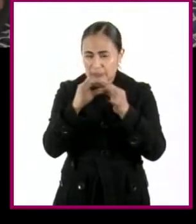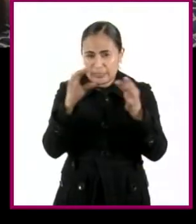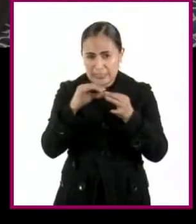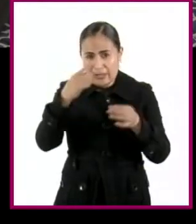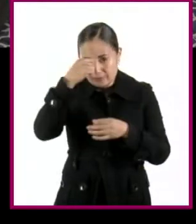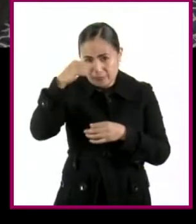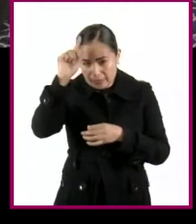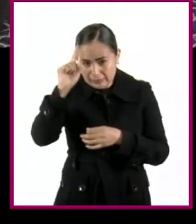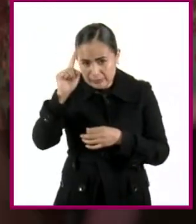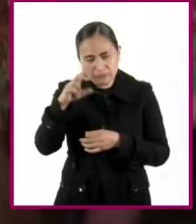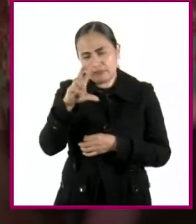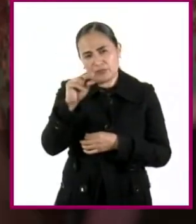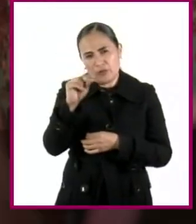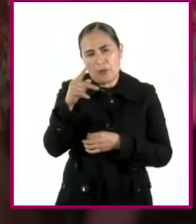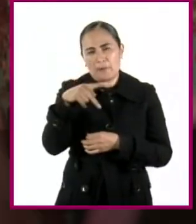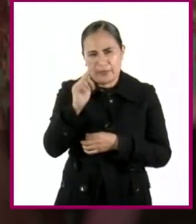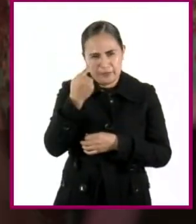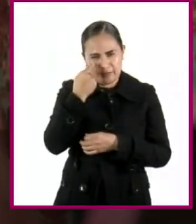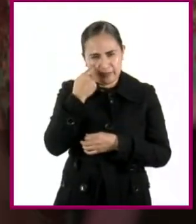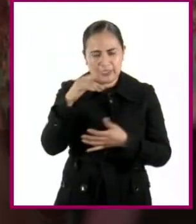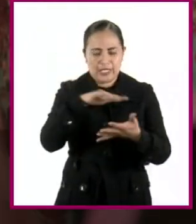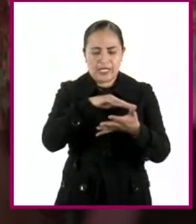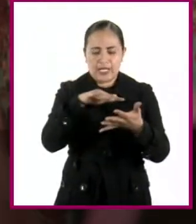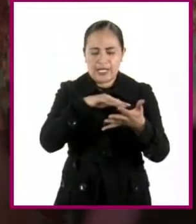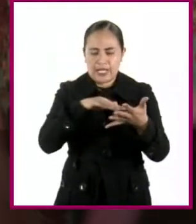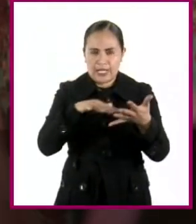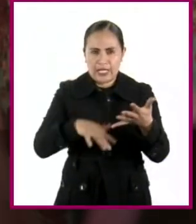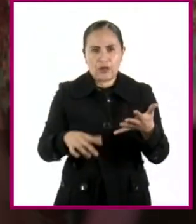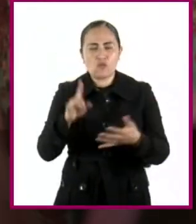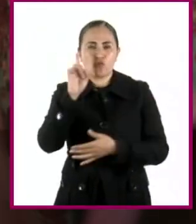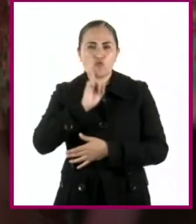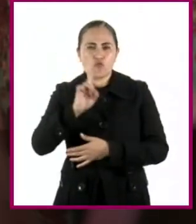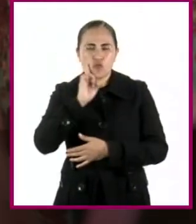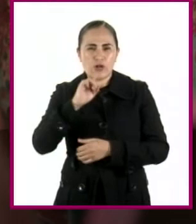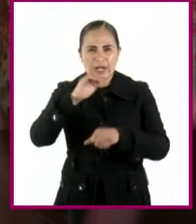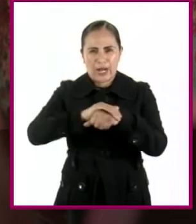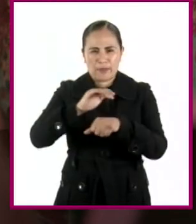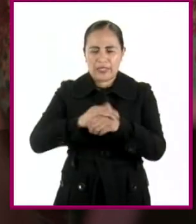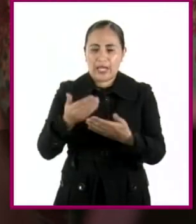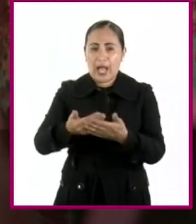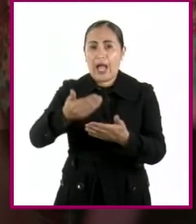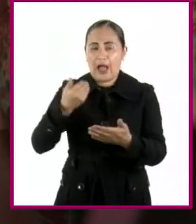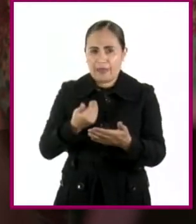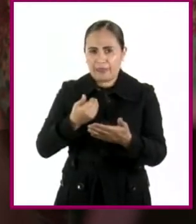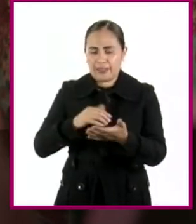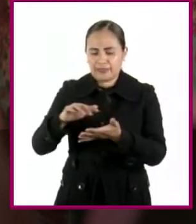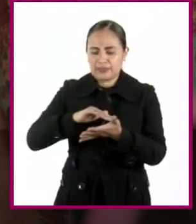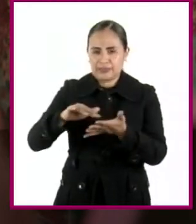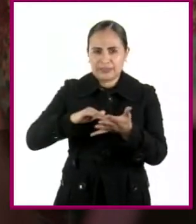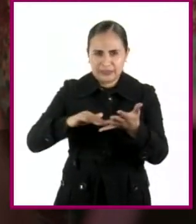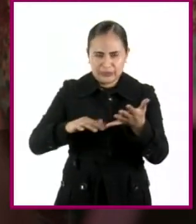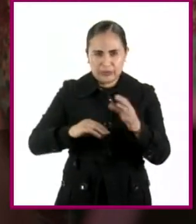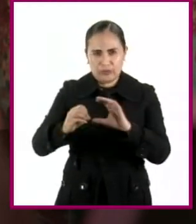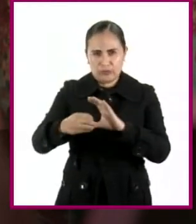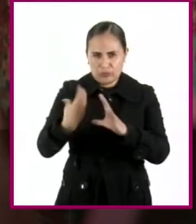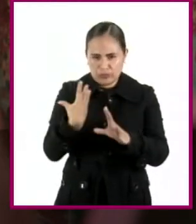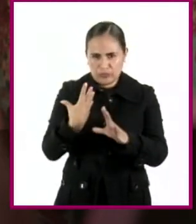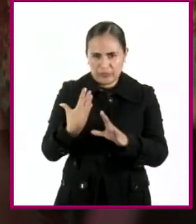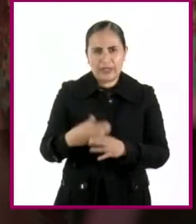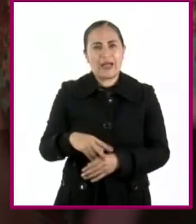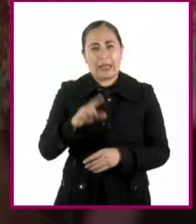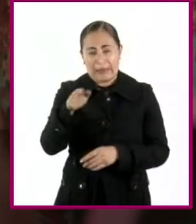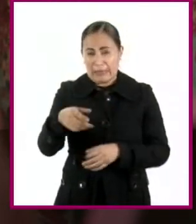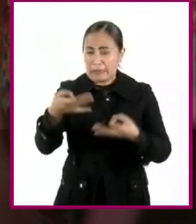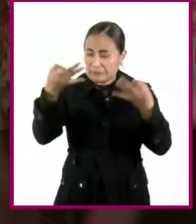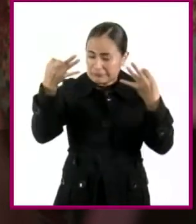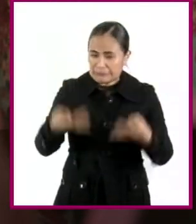con palabras. Pero hagamos algo. Leamos a una compita que nos escribió antes y después de practicar la neurodanza. Su caso es casi